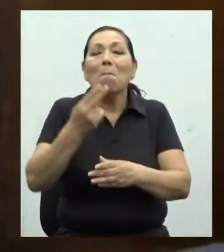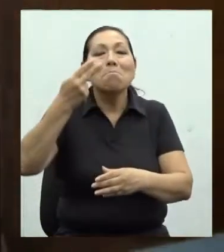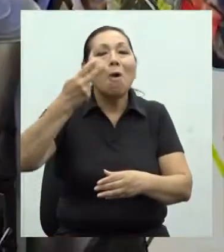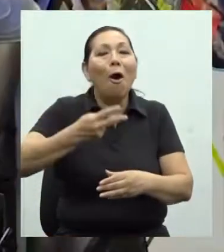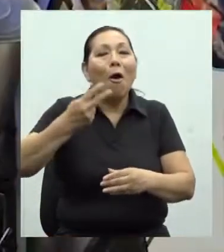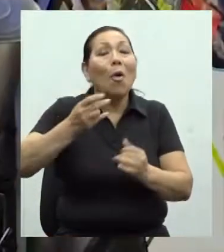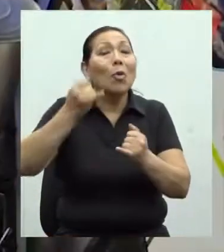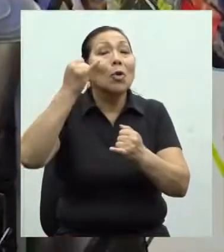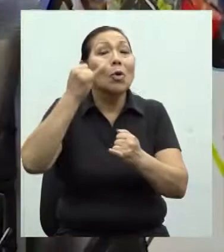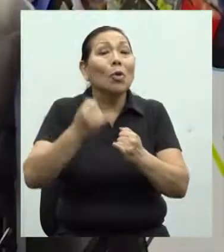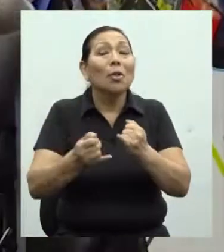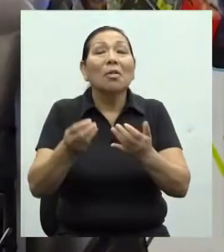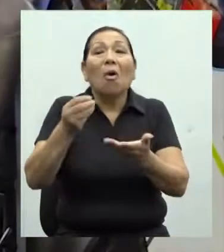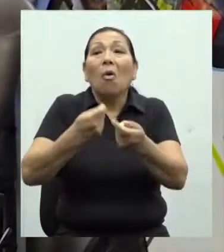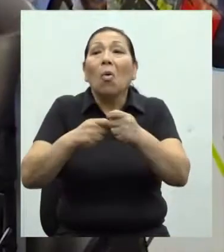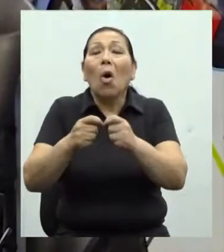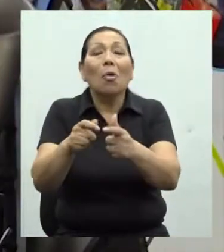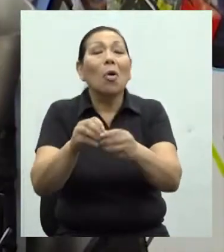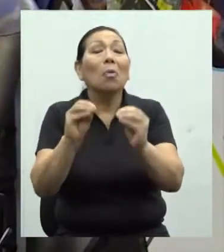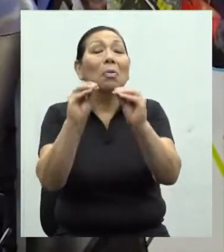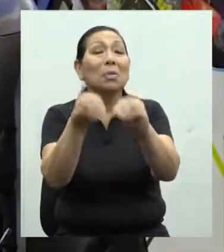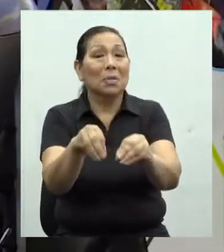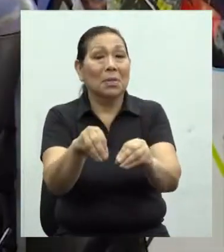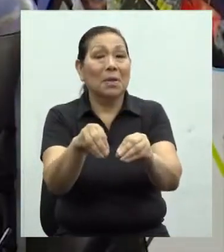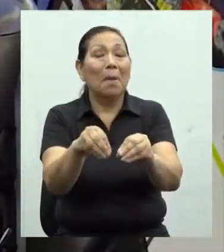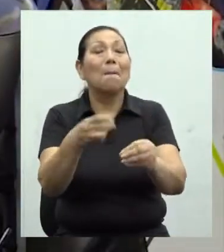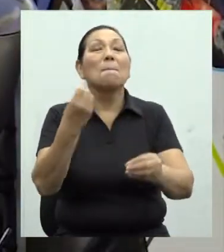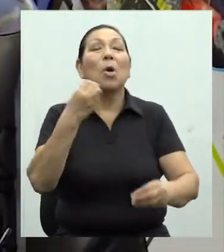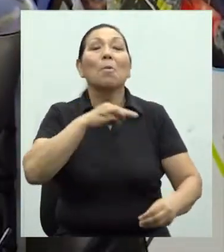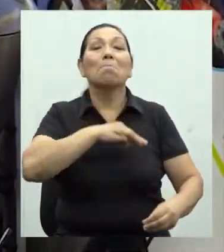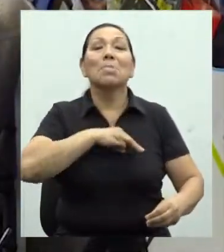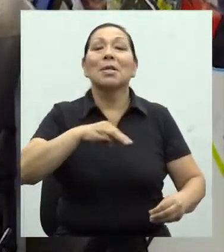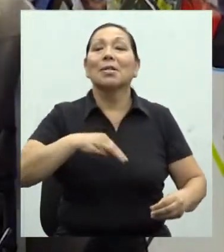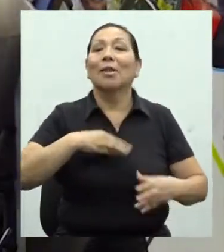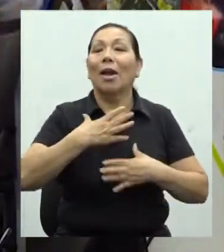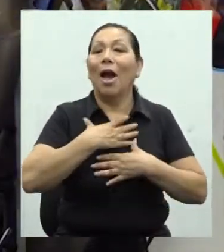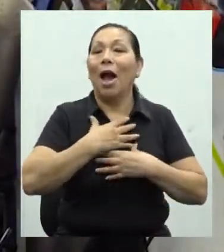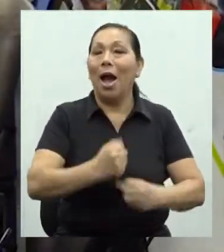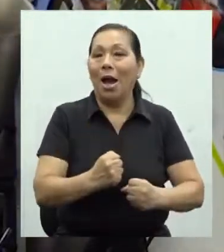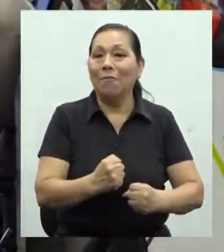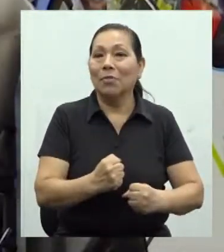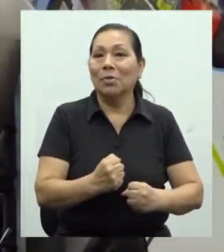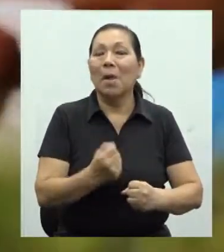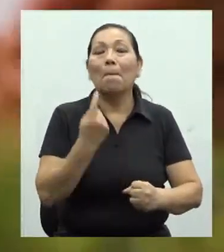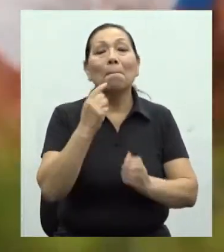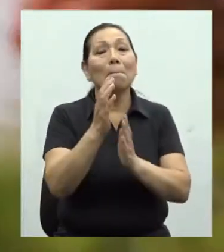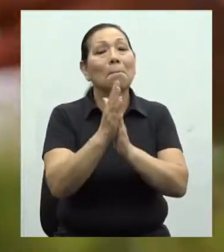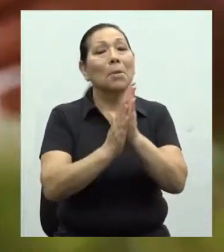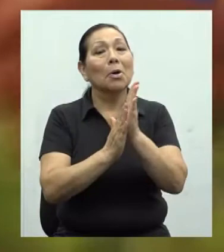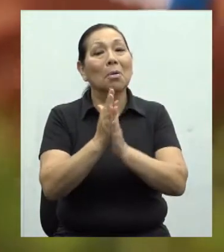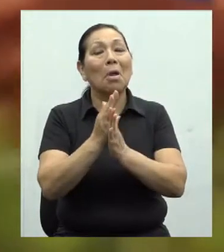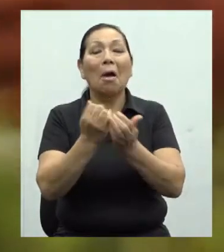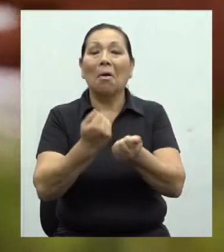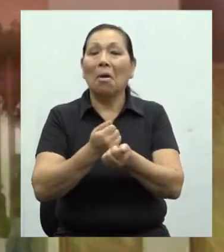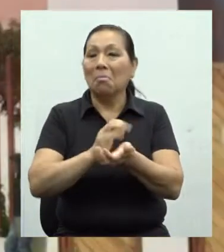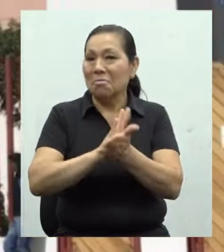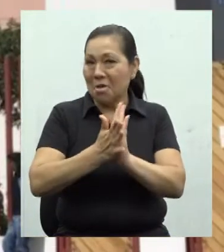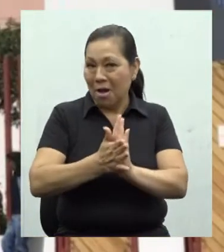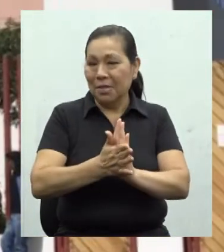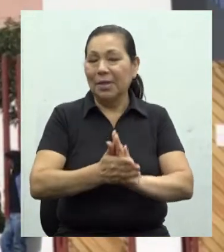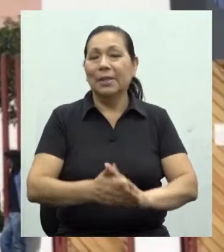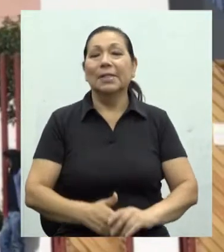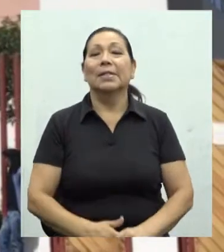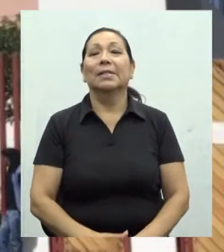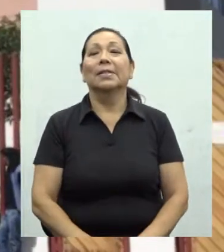que culminó la concesión del local otorgado por el Ministerio de Salud a favor de la beneficencia pública.